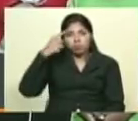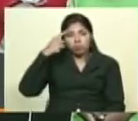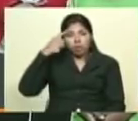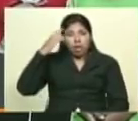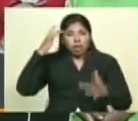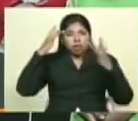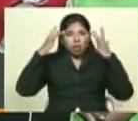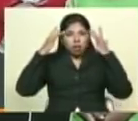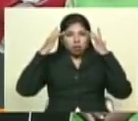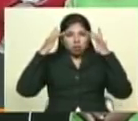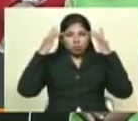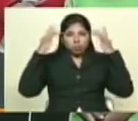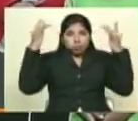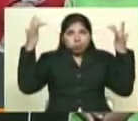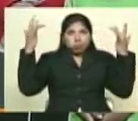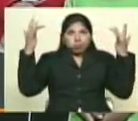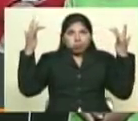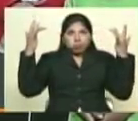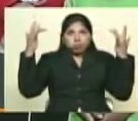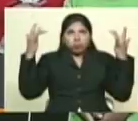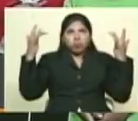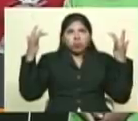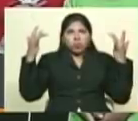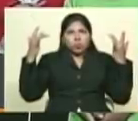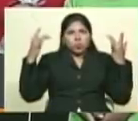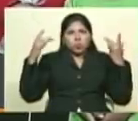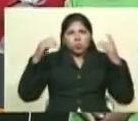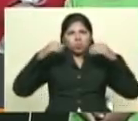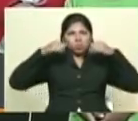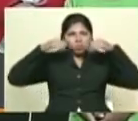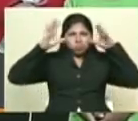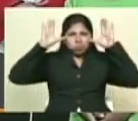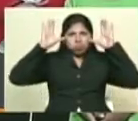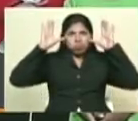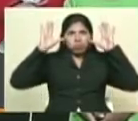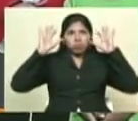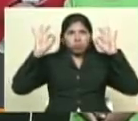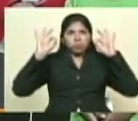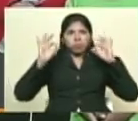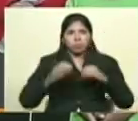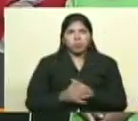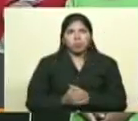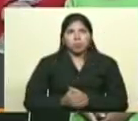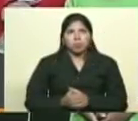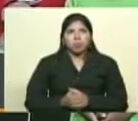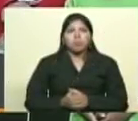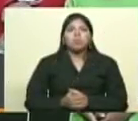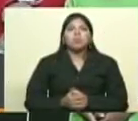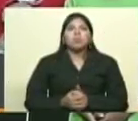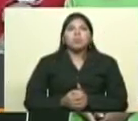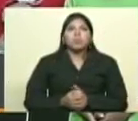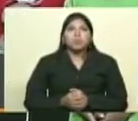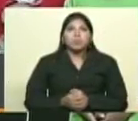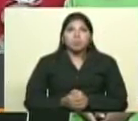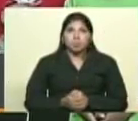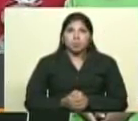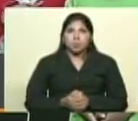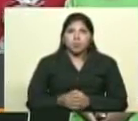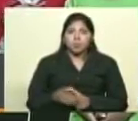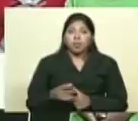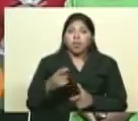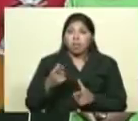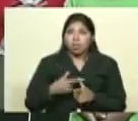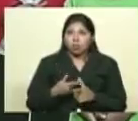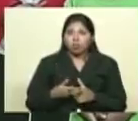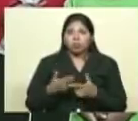la visión, la sabiduría, la capacidad profética de ver el futuro, de anunciarlo. Por eso fue lo